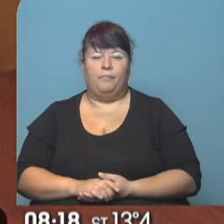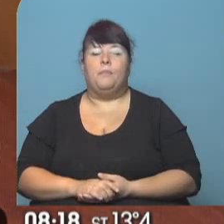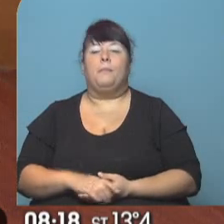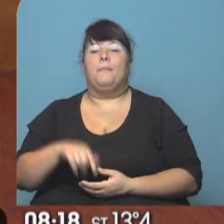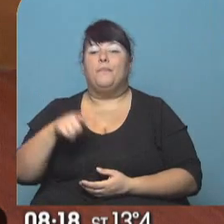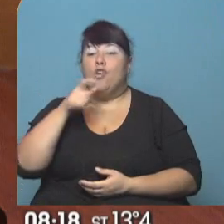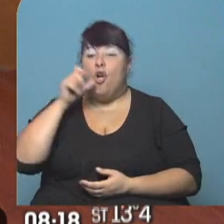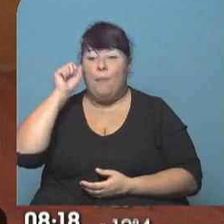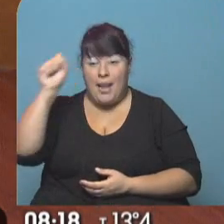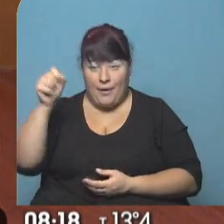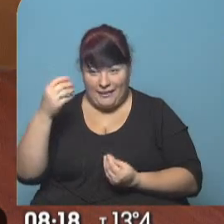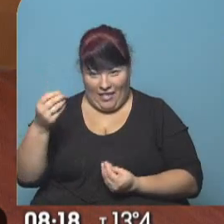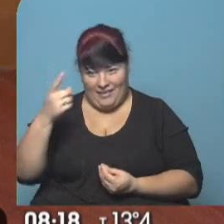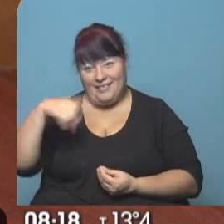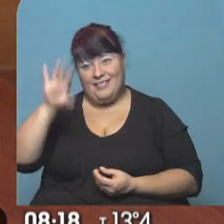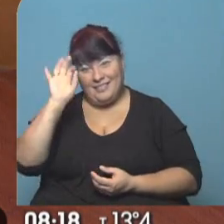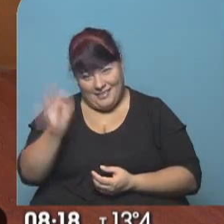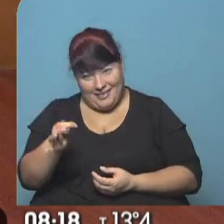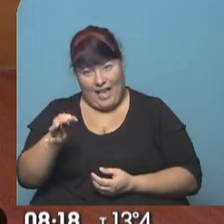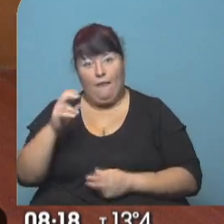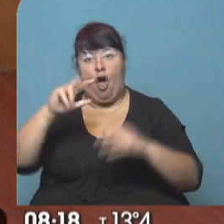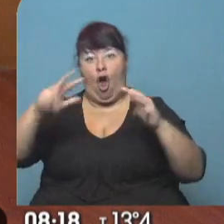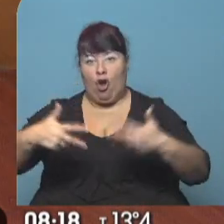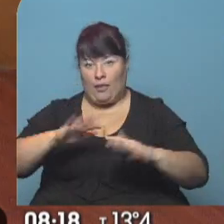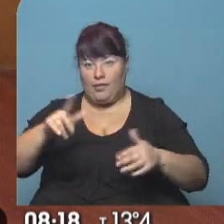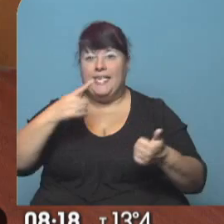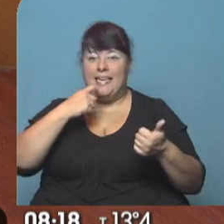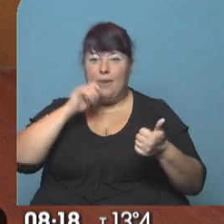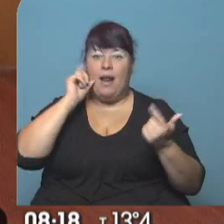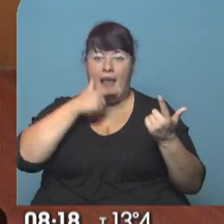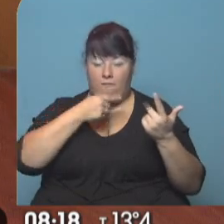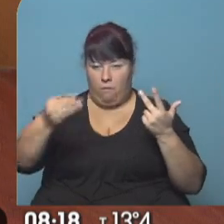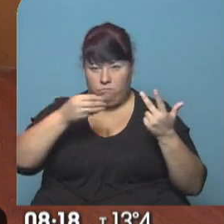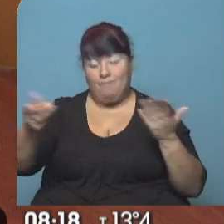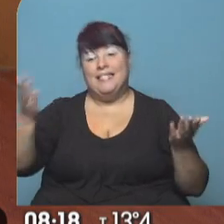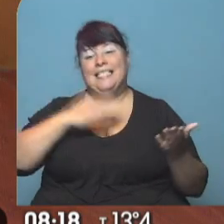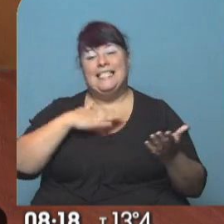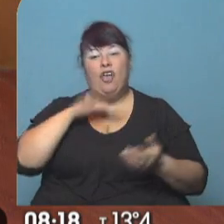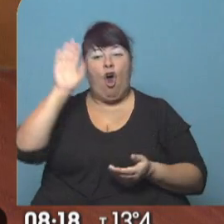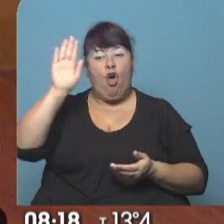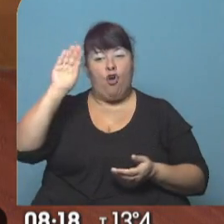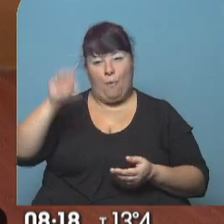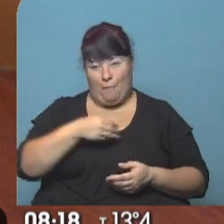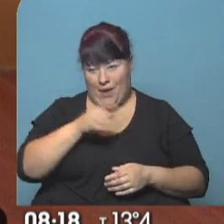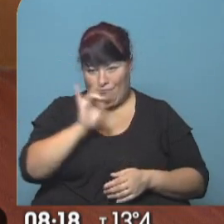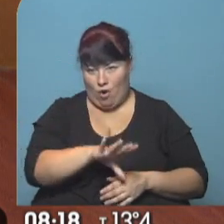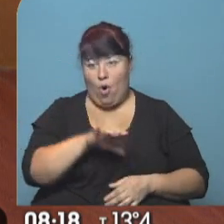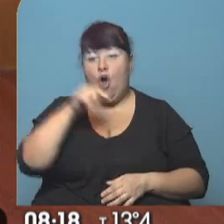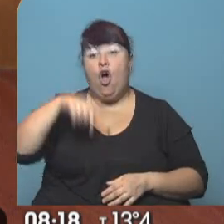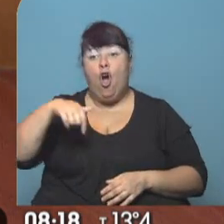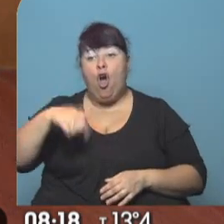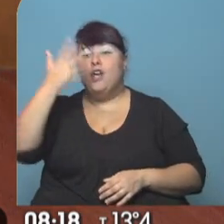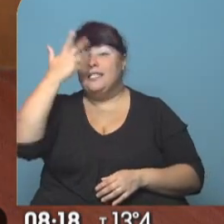Nos copa la Libertadores. Usted ya sabe que pasaron octavos de final River, Lanús. Lamentablemente no pudo Godoy Cruz de Mendoza. Y hoy